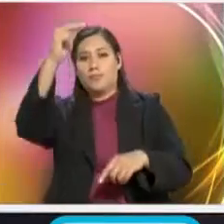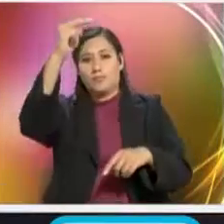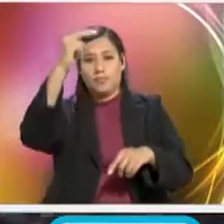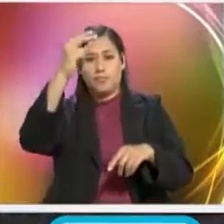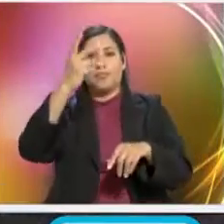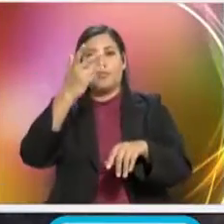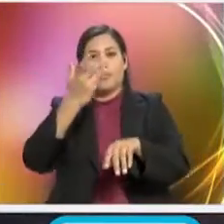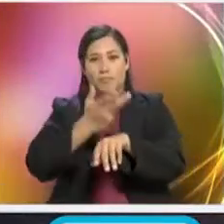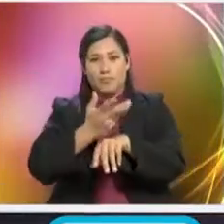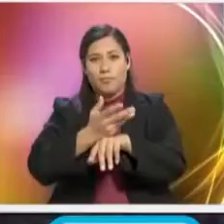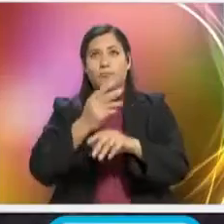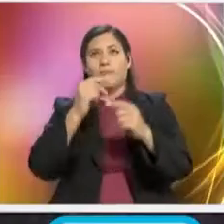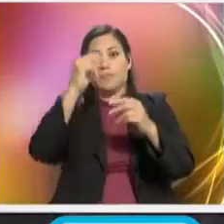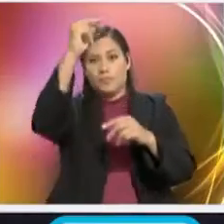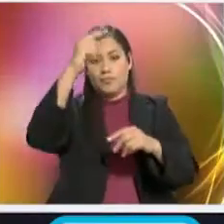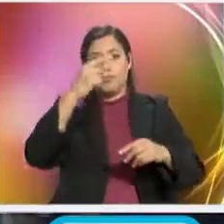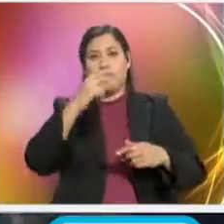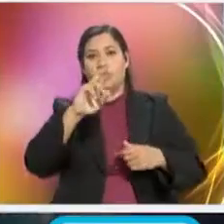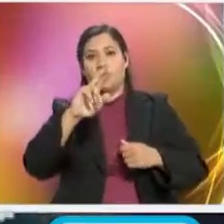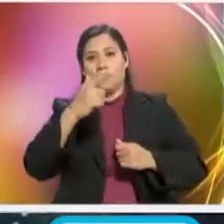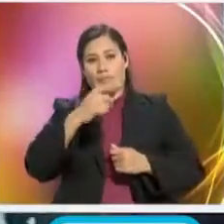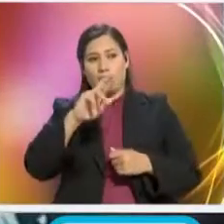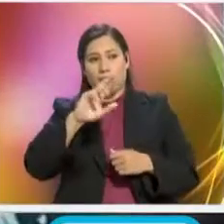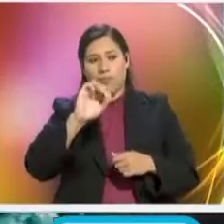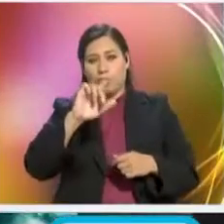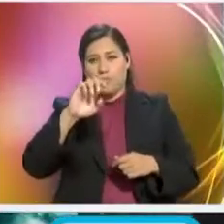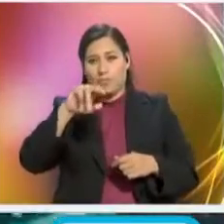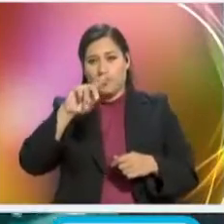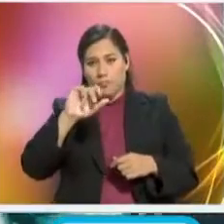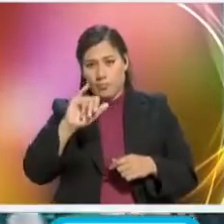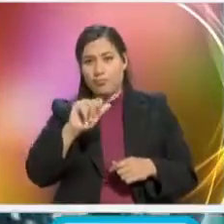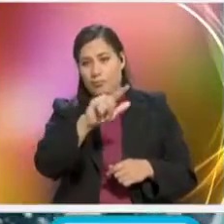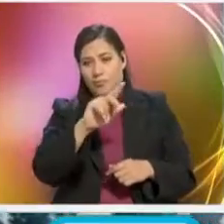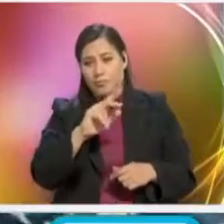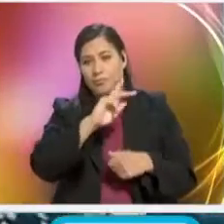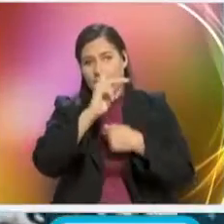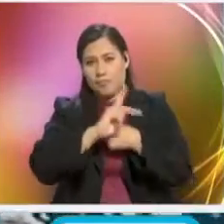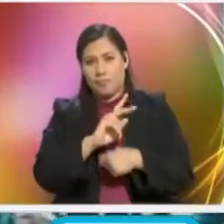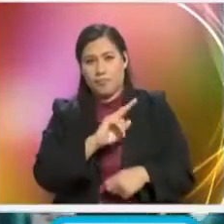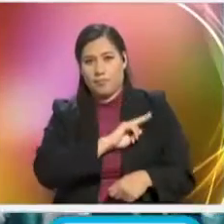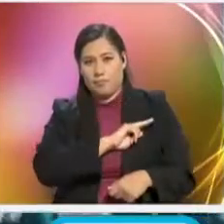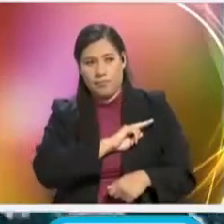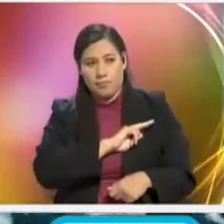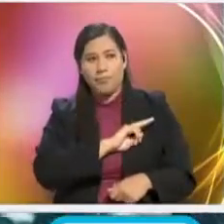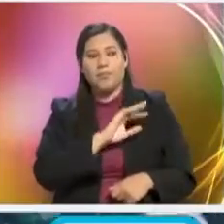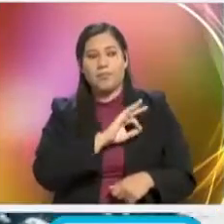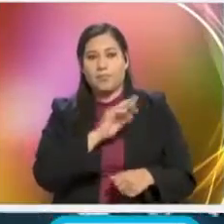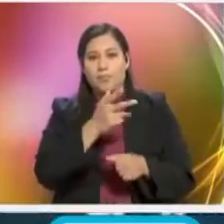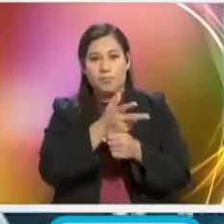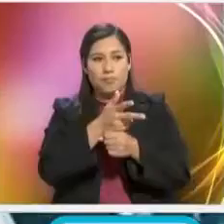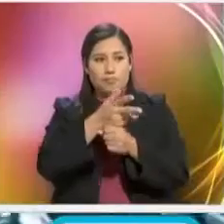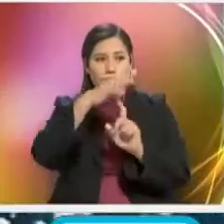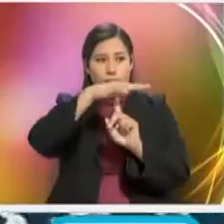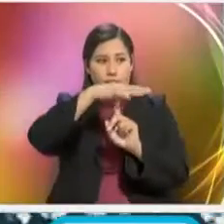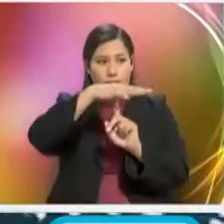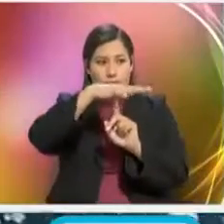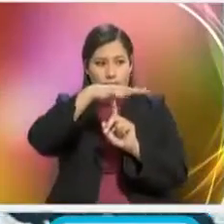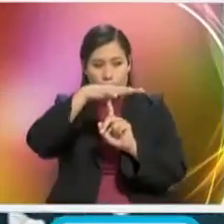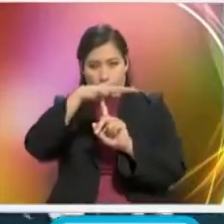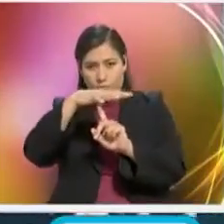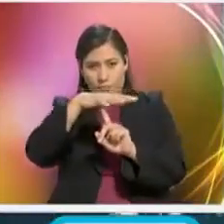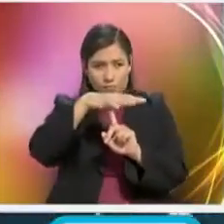de Groenlandia, es un país independiente, Greenland, y bueno, tienes la posibilidad justo de recorrer en el helicóptero,